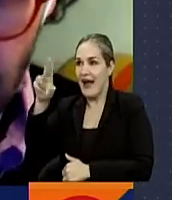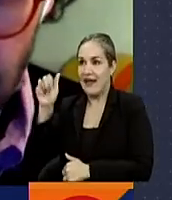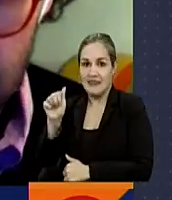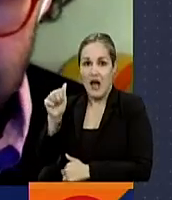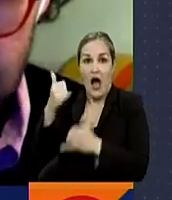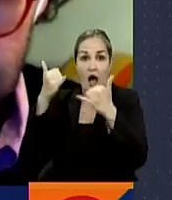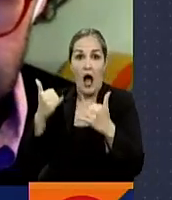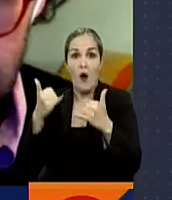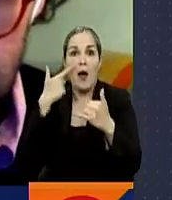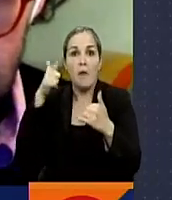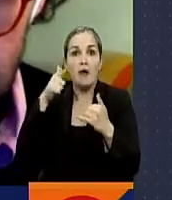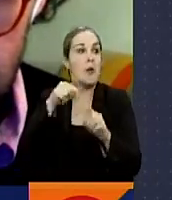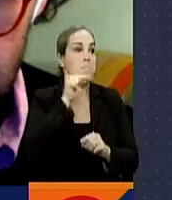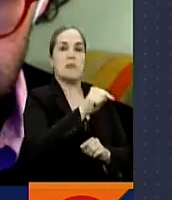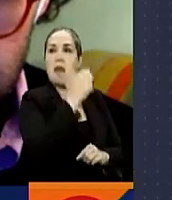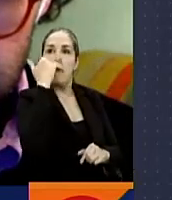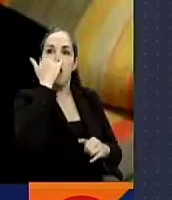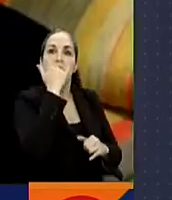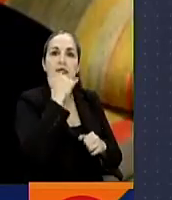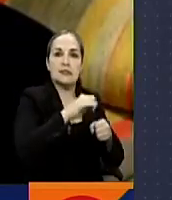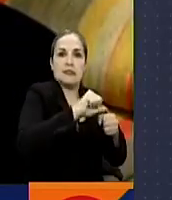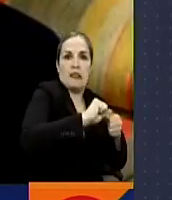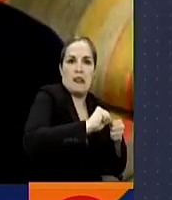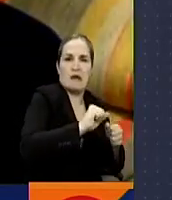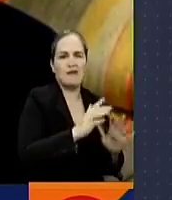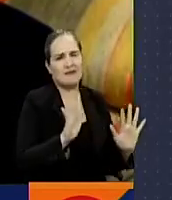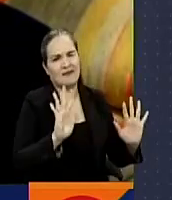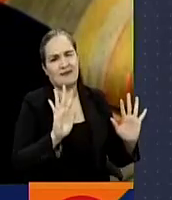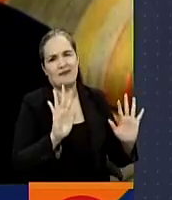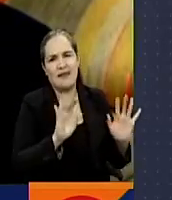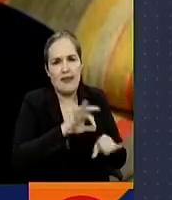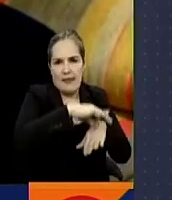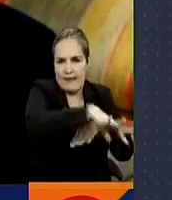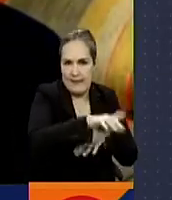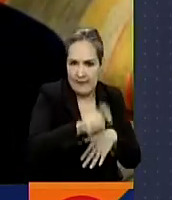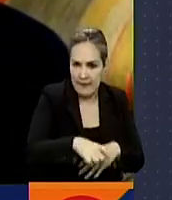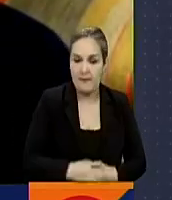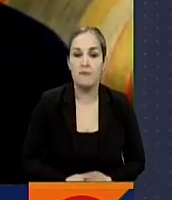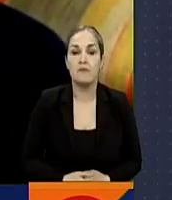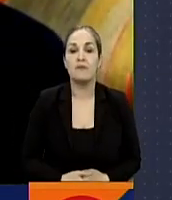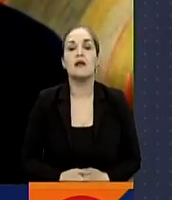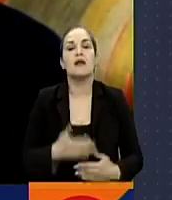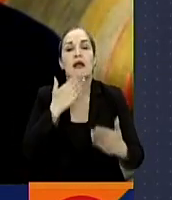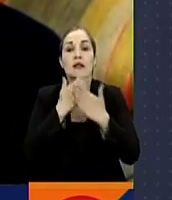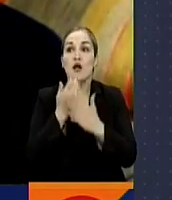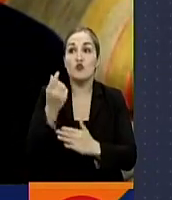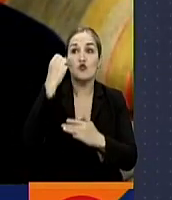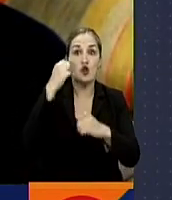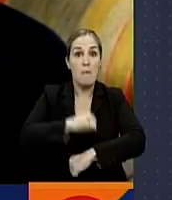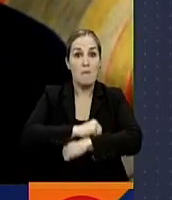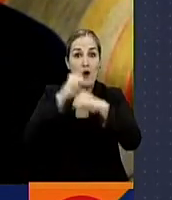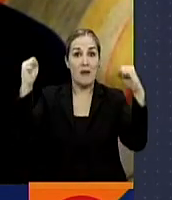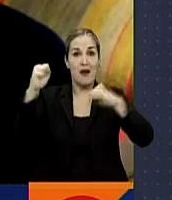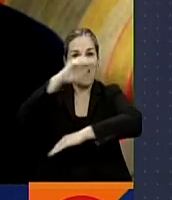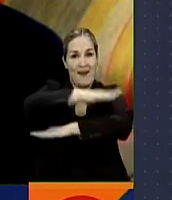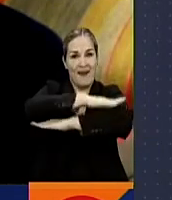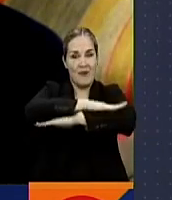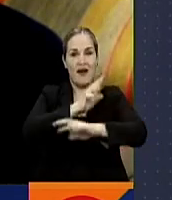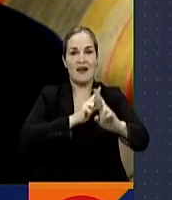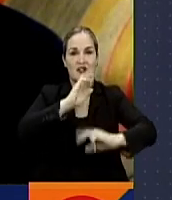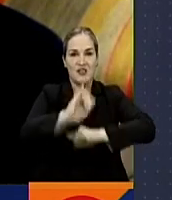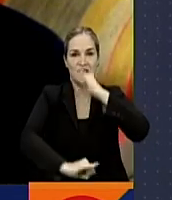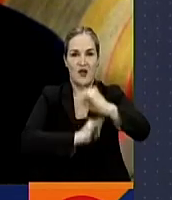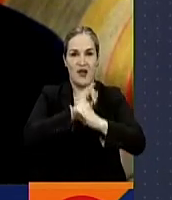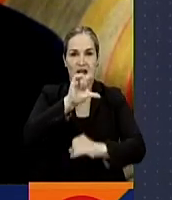juicio distractores Gracias doctor Jaramillo y lo dicho en horas de la mañana por el canciller Álvaro Leiva de sobre el